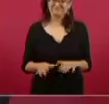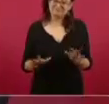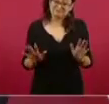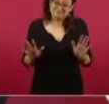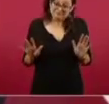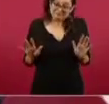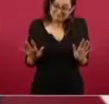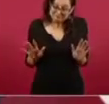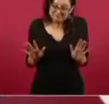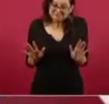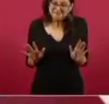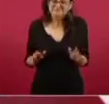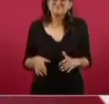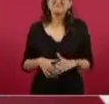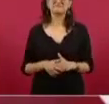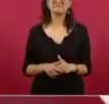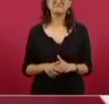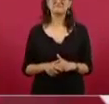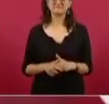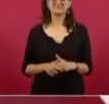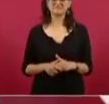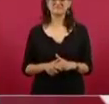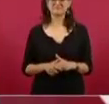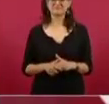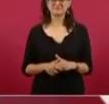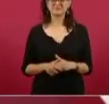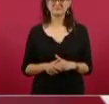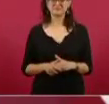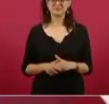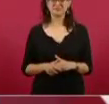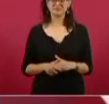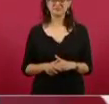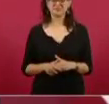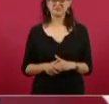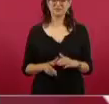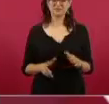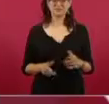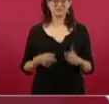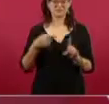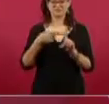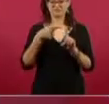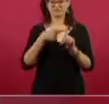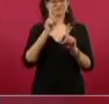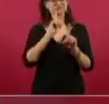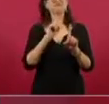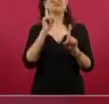Digo, y aquí son las dos cosas,